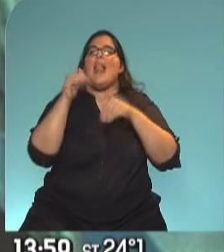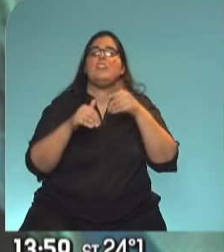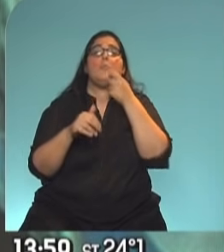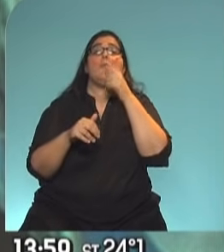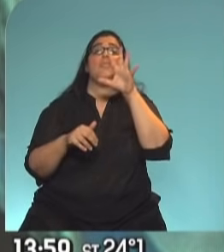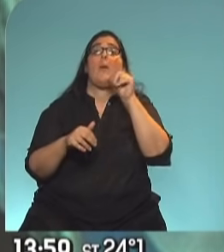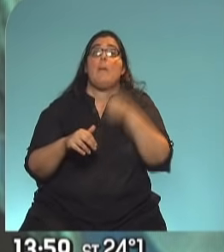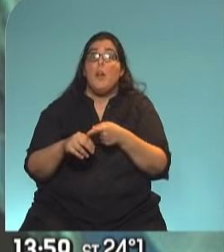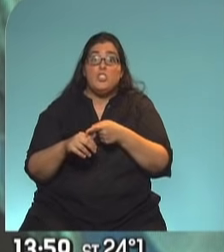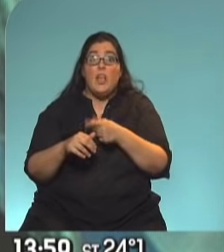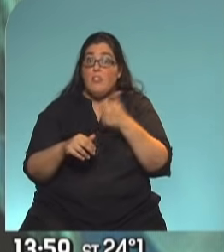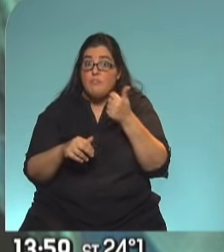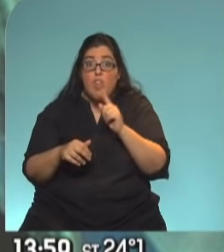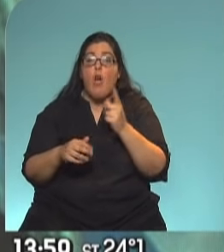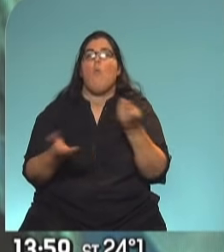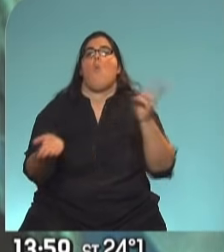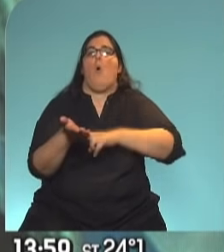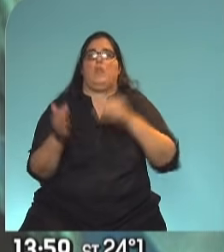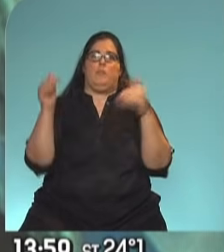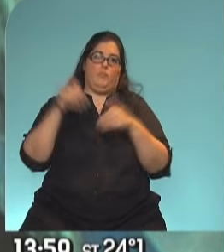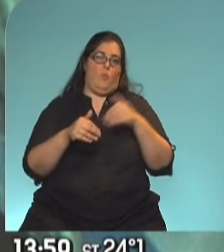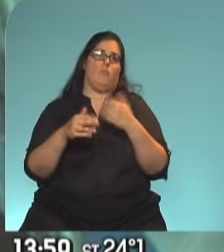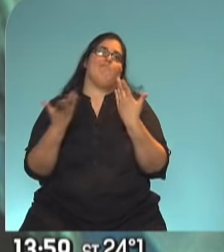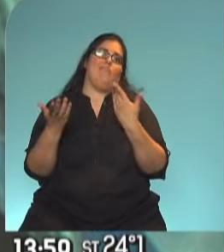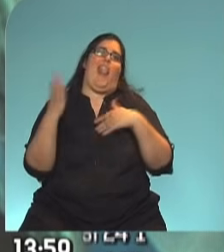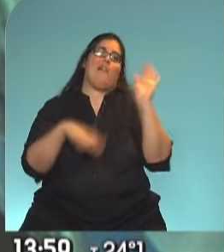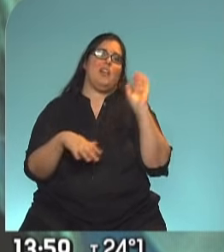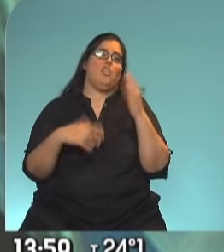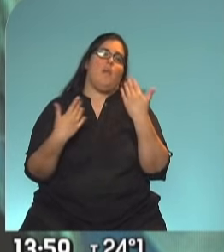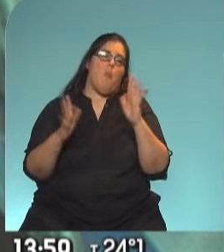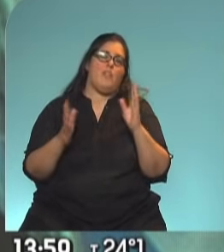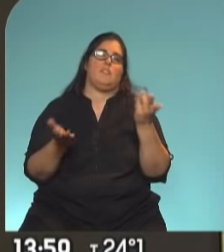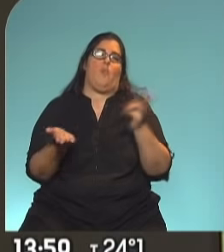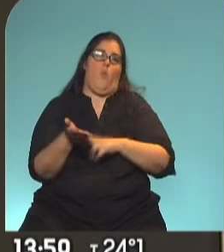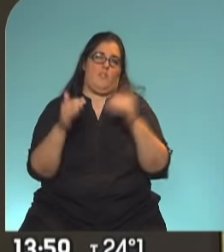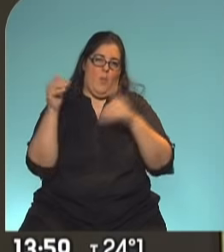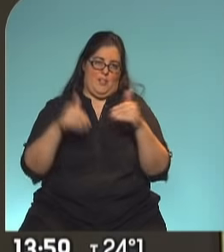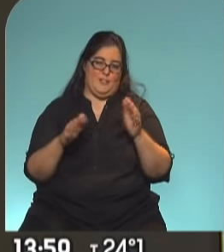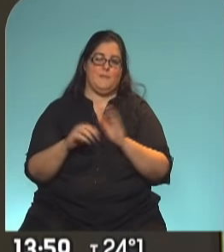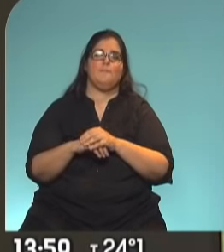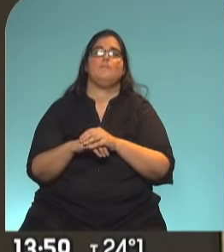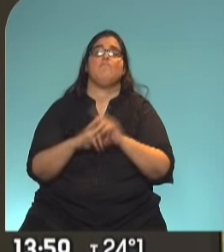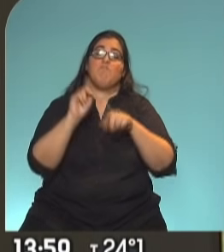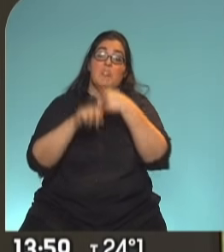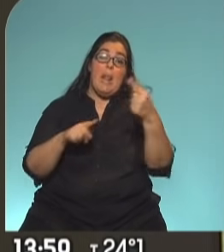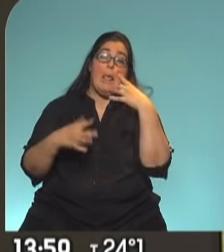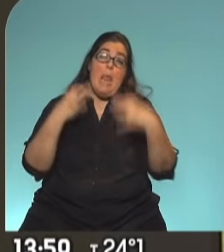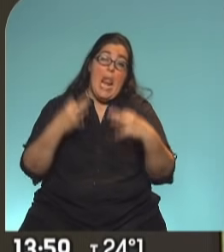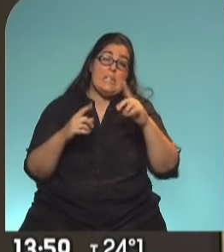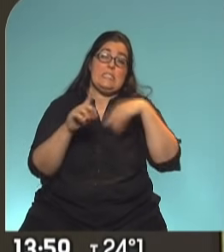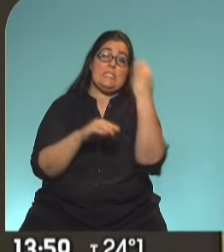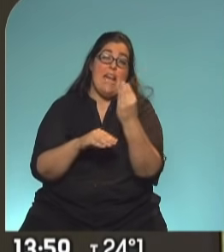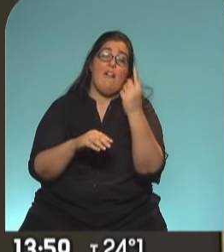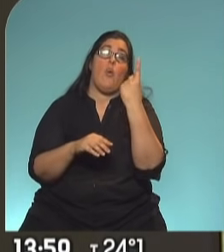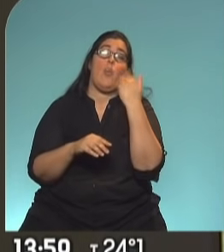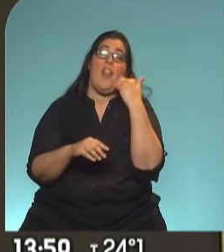el 50% va a segunda vuelta, con lo cual la mayoría vamos a tener una segunda vuelta. Lo vamos a analizar la semana que viene, el sábado a las 13